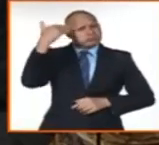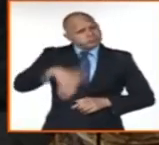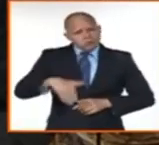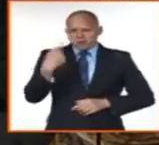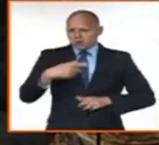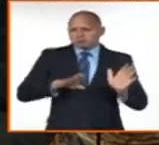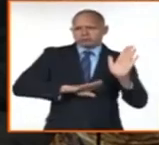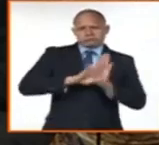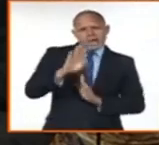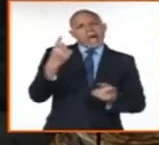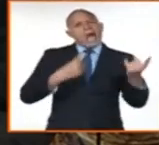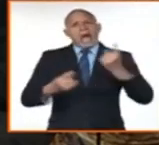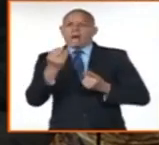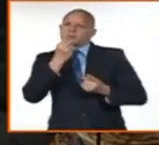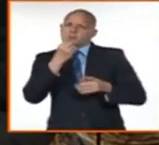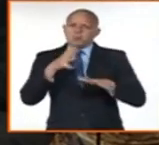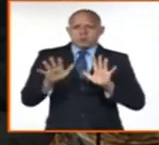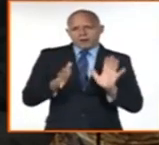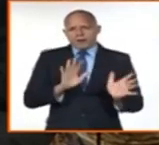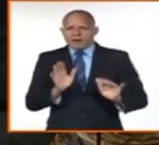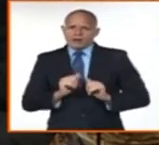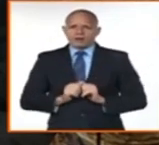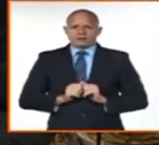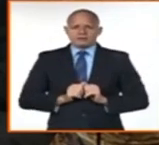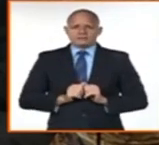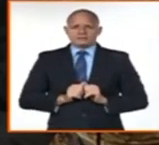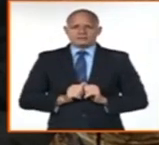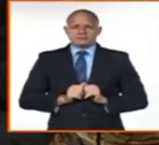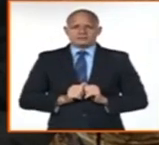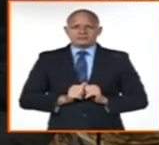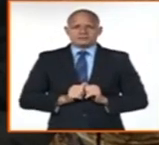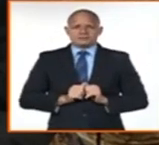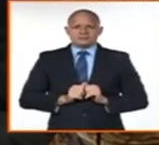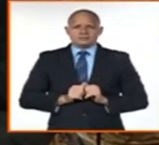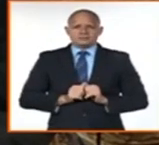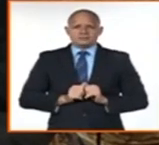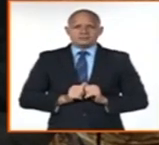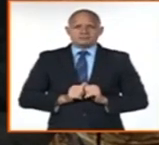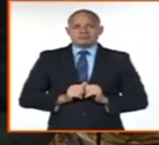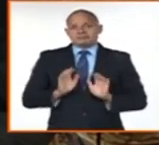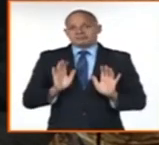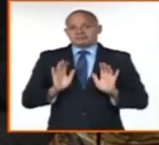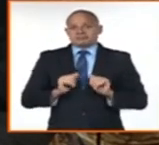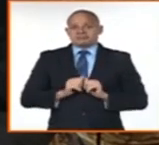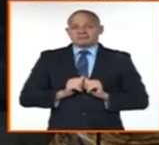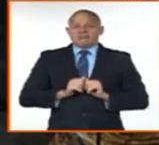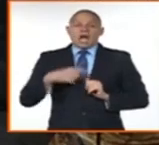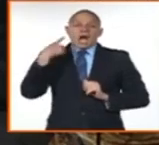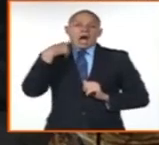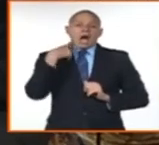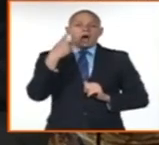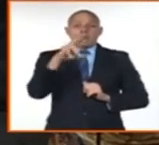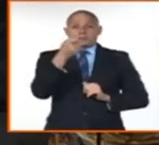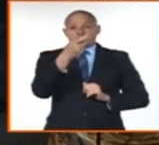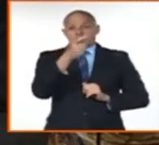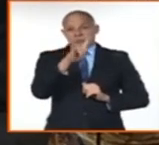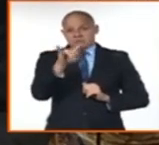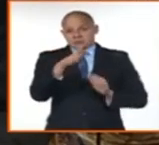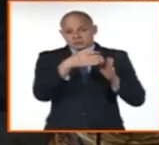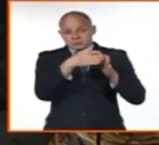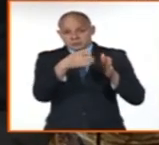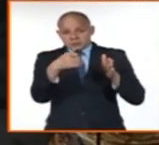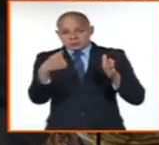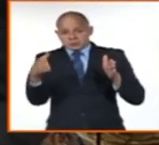determinadas salidas para determinadas situaciones. Y así estaba transcurriendo el 2019. Nosotros el 2019 teníamos nuestras